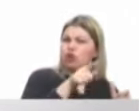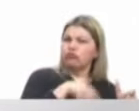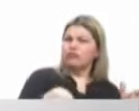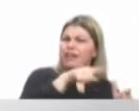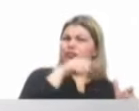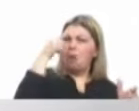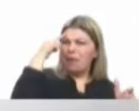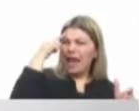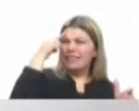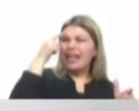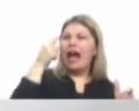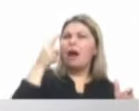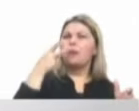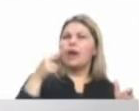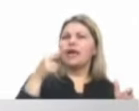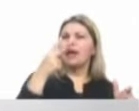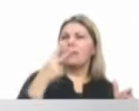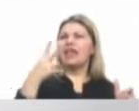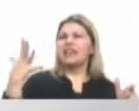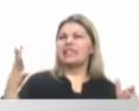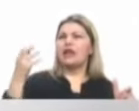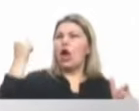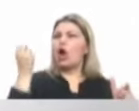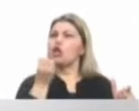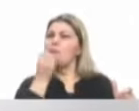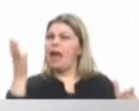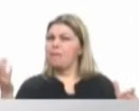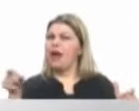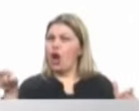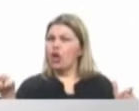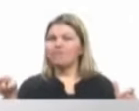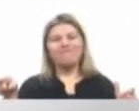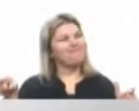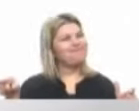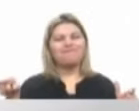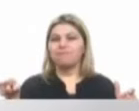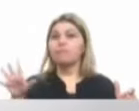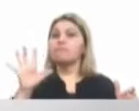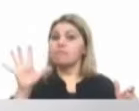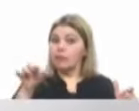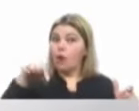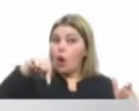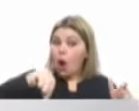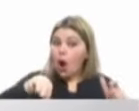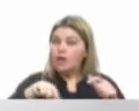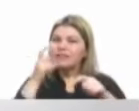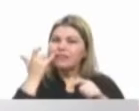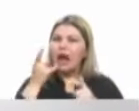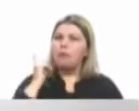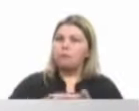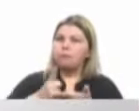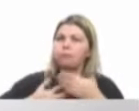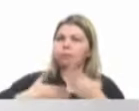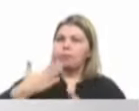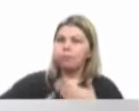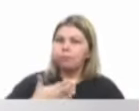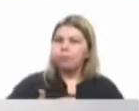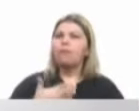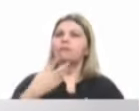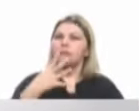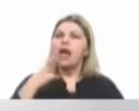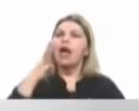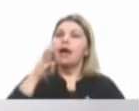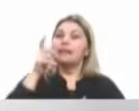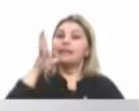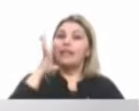por escrito y hoy finalmente le fue aceptada. Nicolás Pose deja el gabinete, era una de las personas más cercanas a Javier Milei